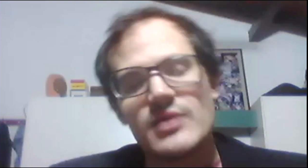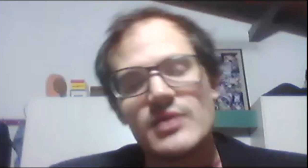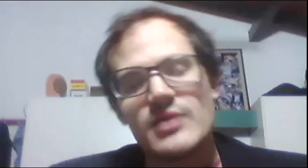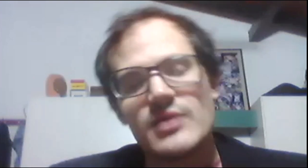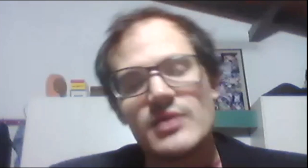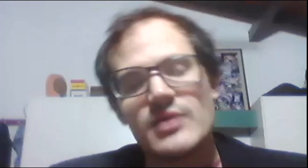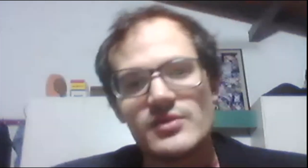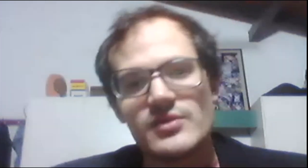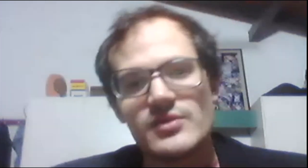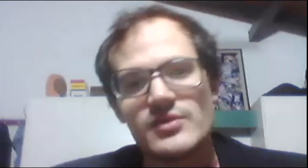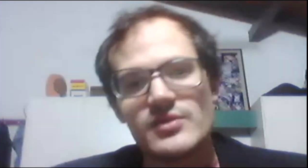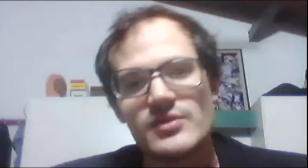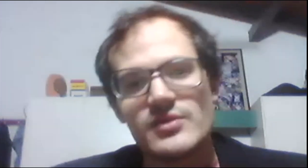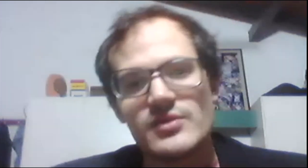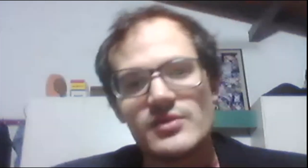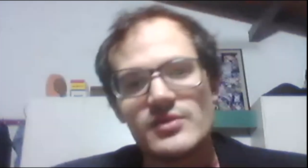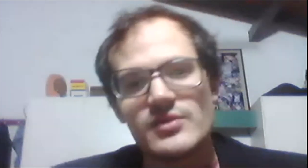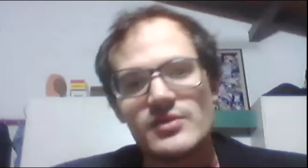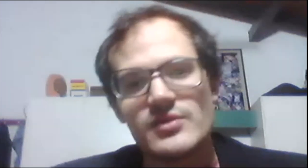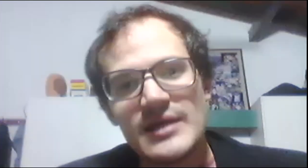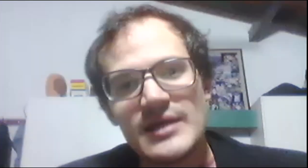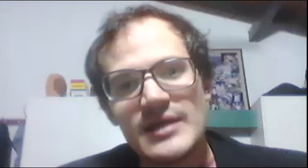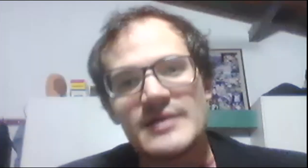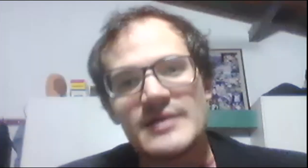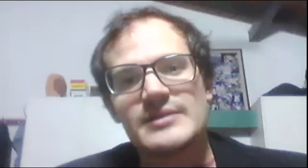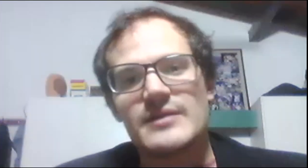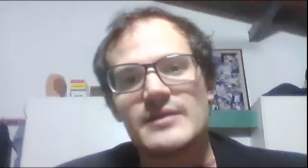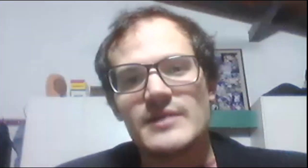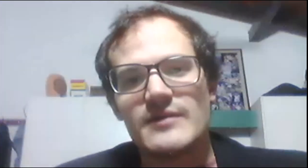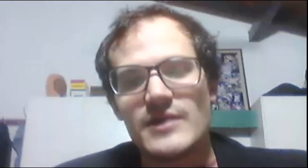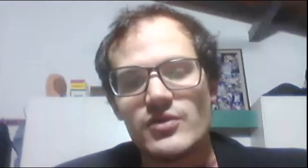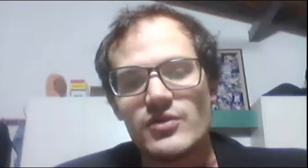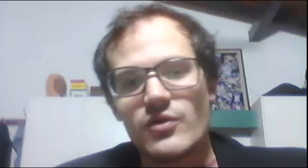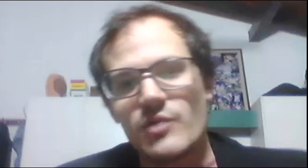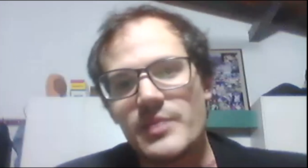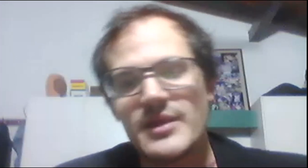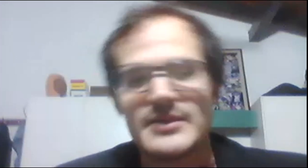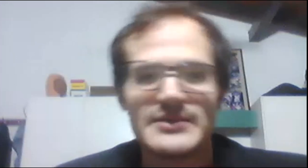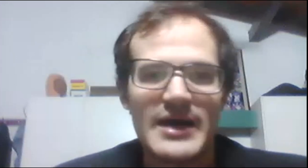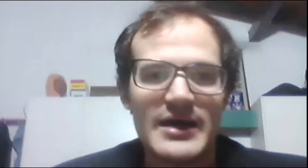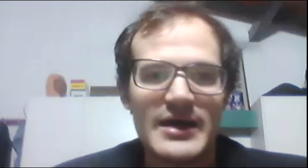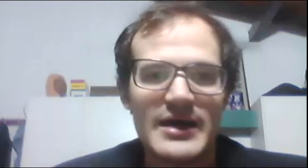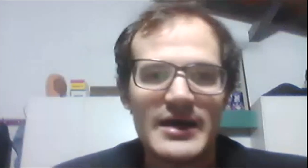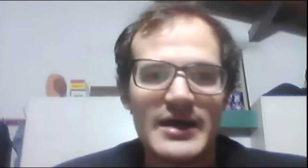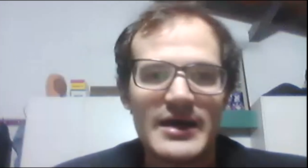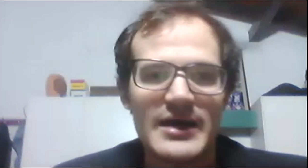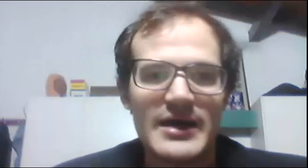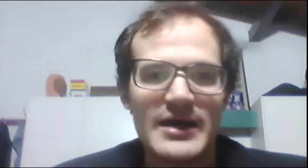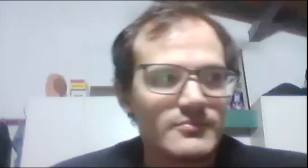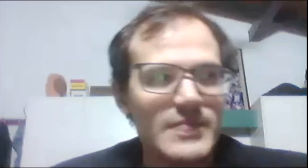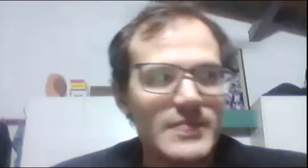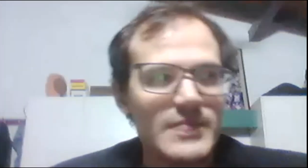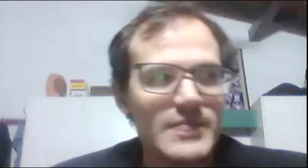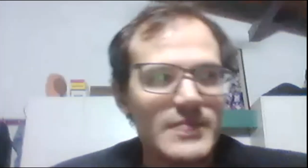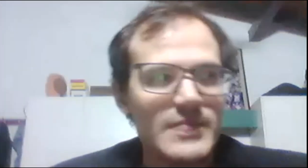va deteriorando esa relación. A eso hay que sumarle que en Buenos Aires había cierta anarquía, había varios golpes de Estado cada